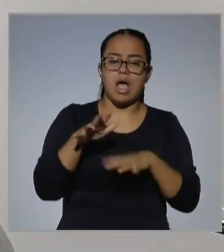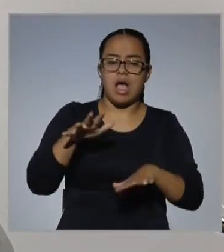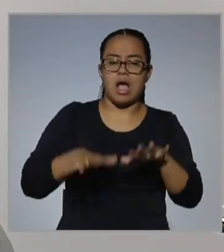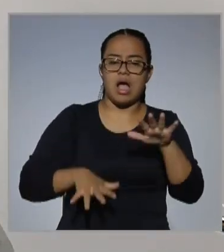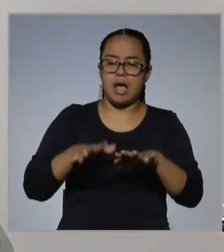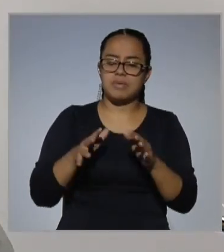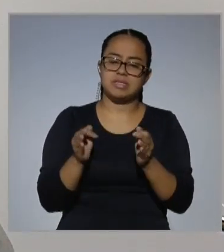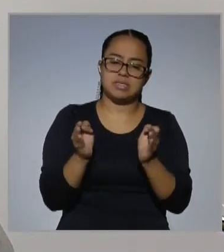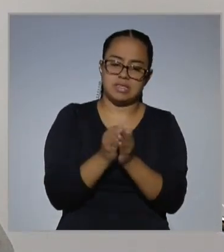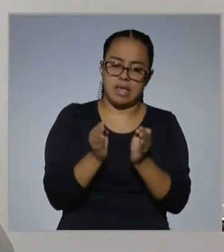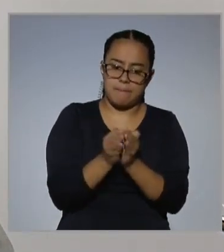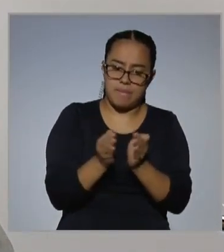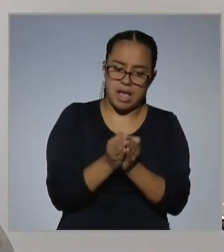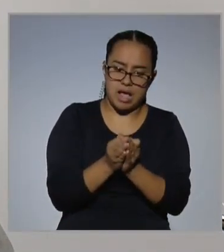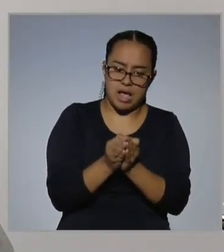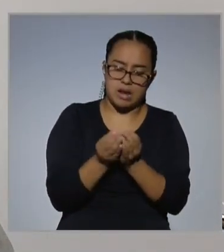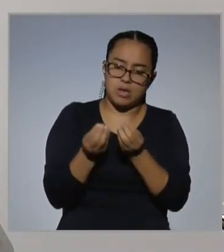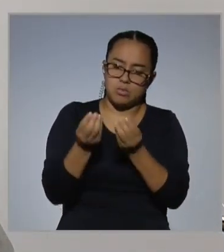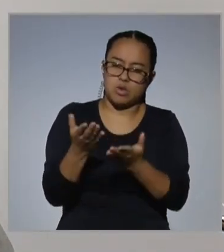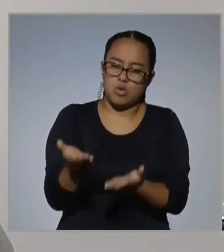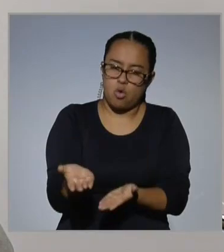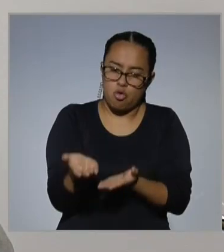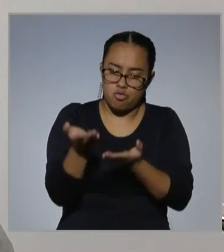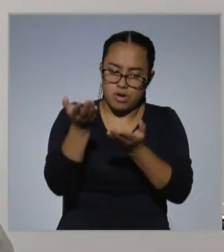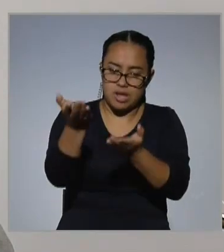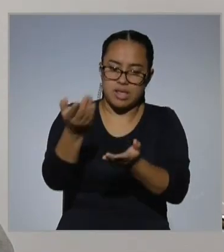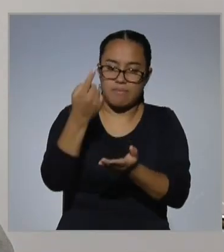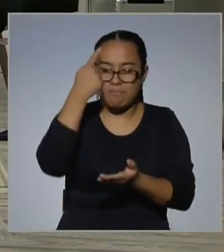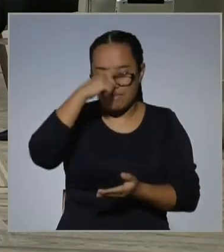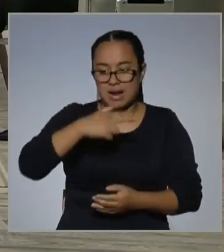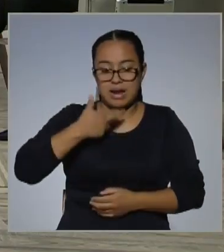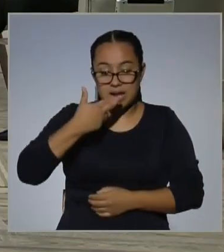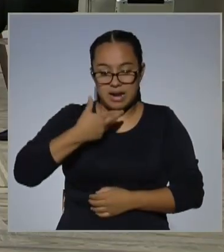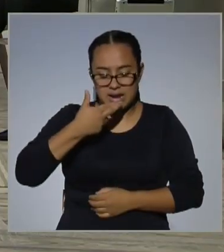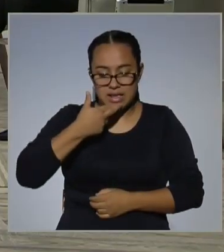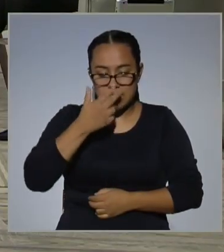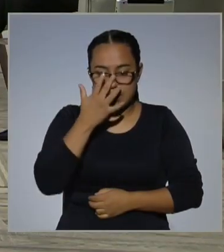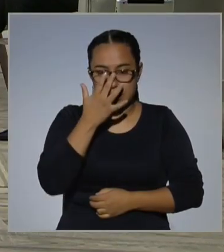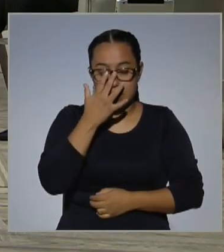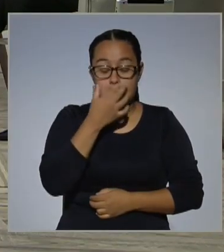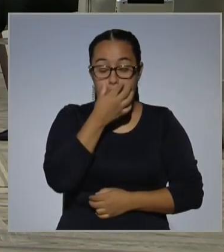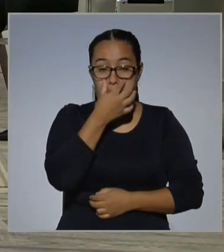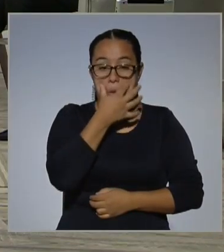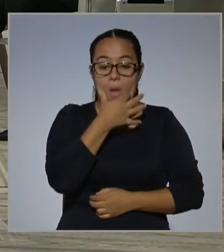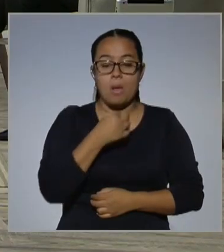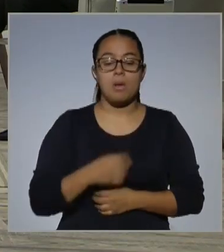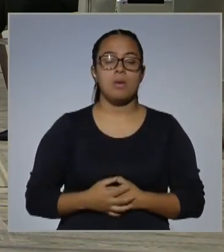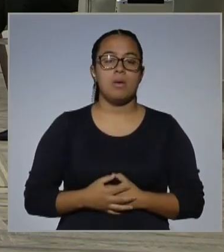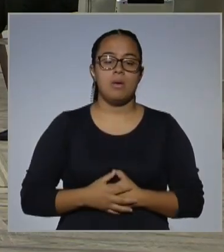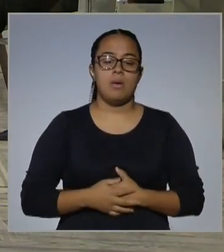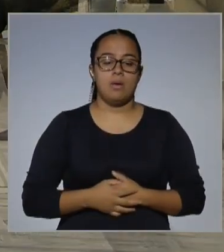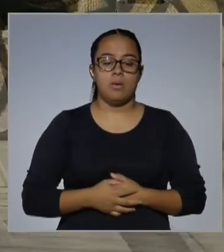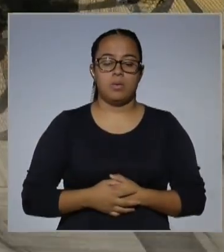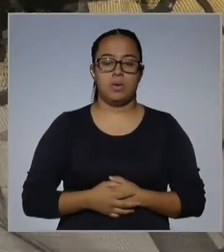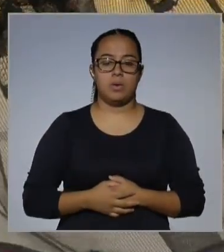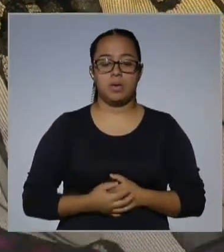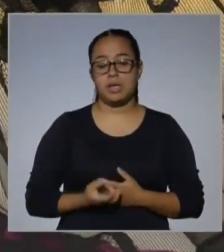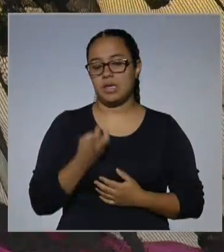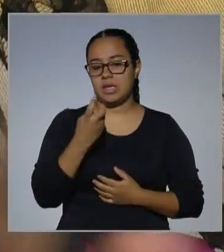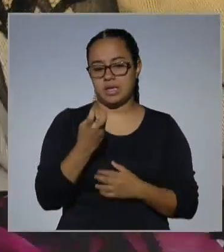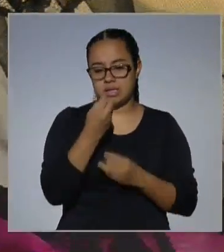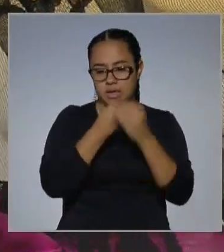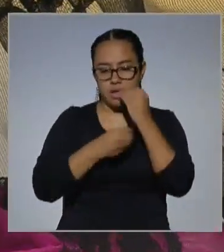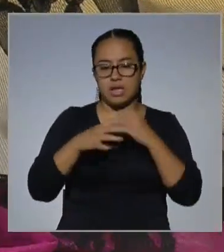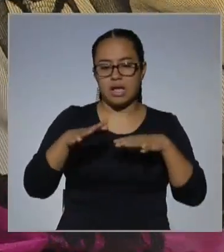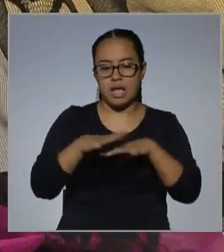veces les dan tamales como ofrenda cuando se les hacen los rezos y eso puede ir cambiando,